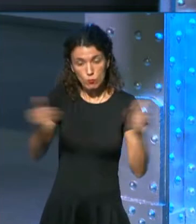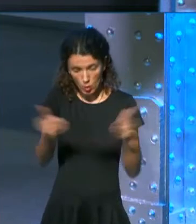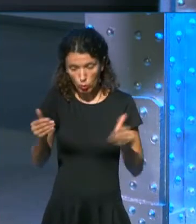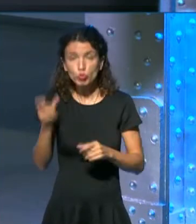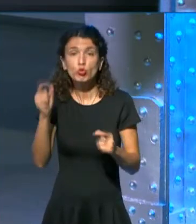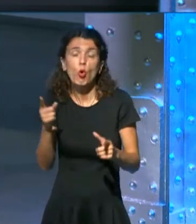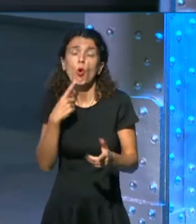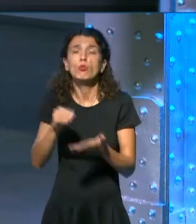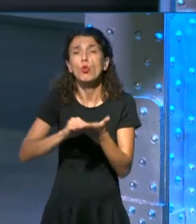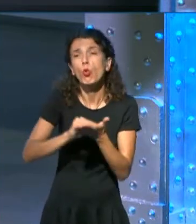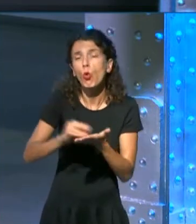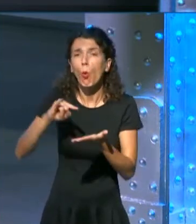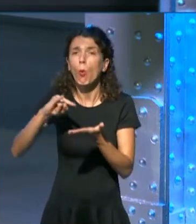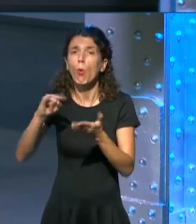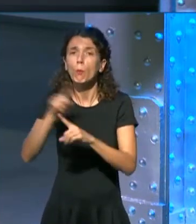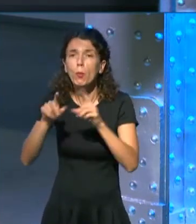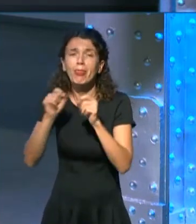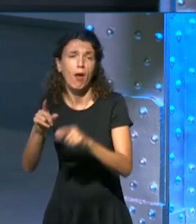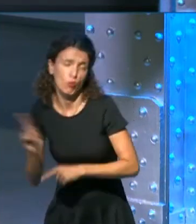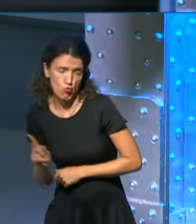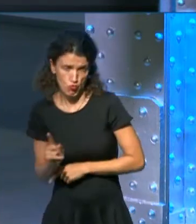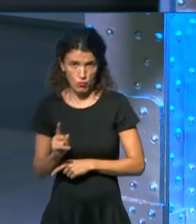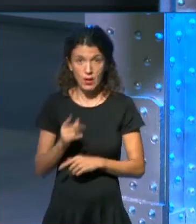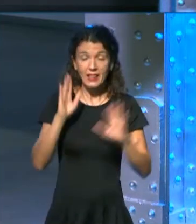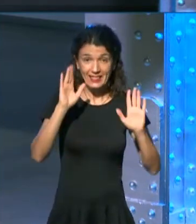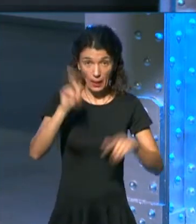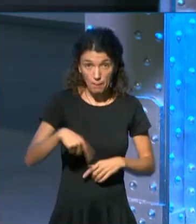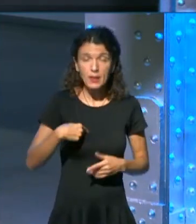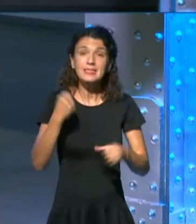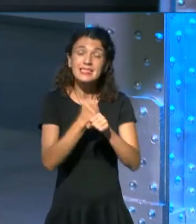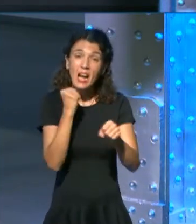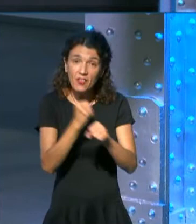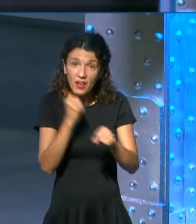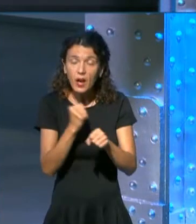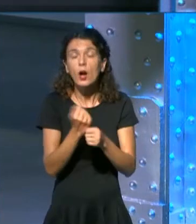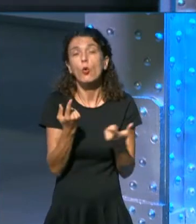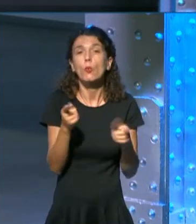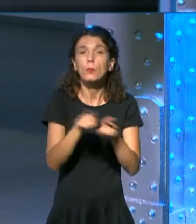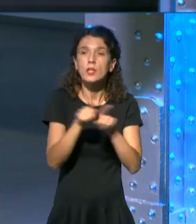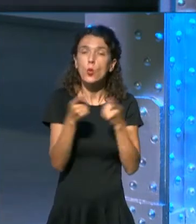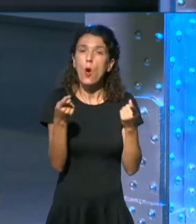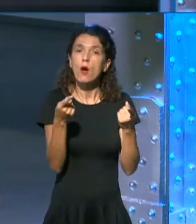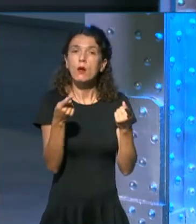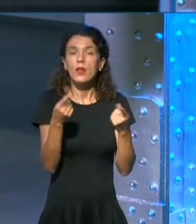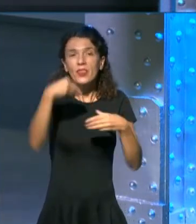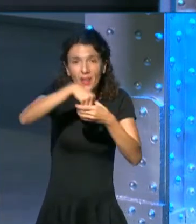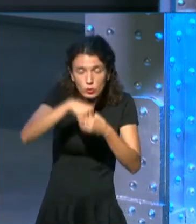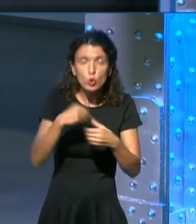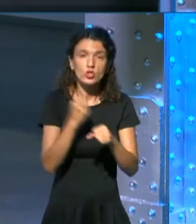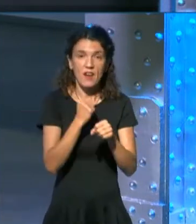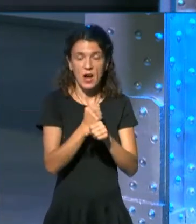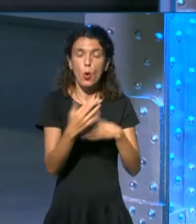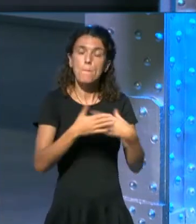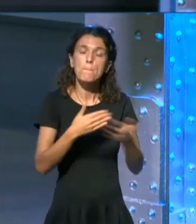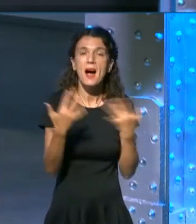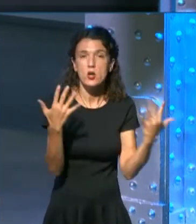resolver los problemas al final o cuando están en manos de tu cliente. También en un trabajo de naturaleza con un fuerte componente